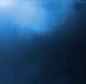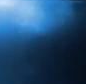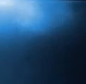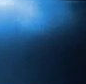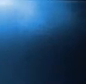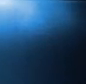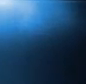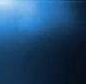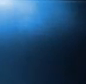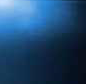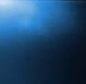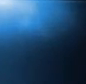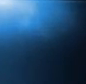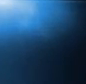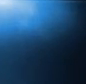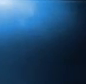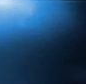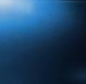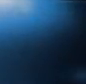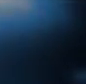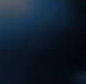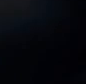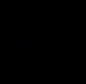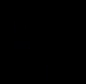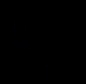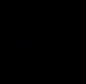Una generación que adora.